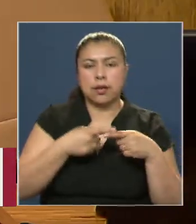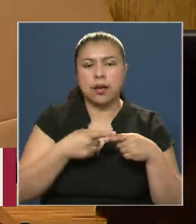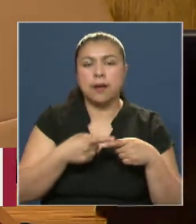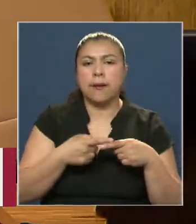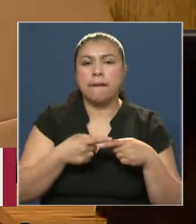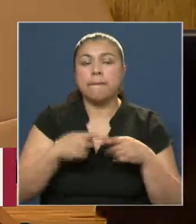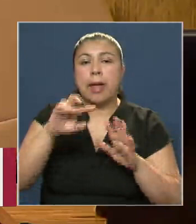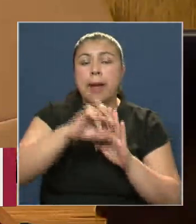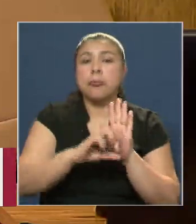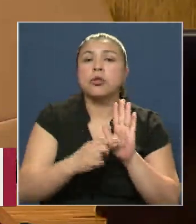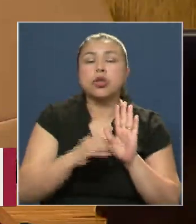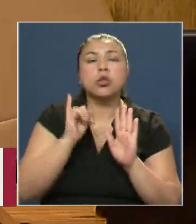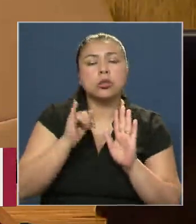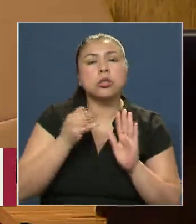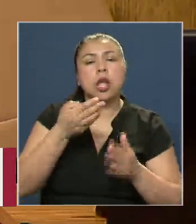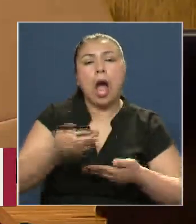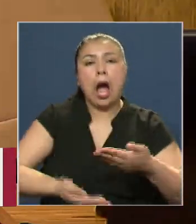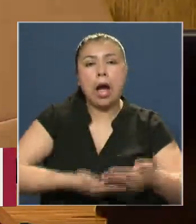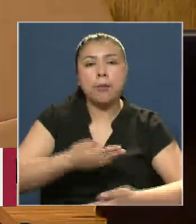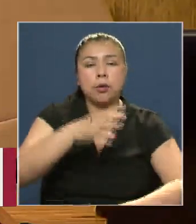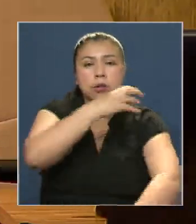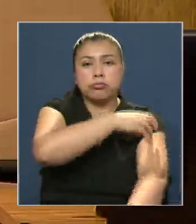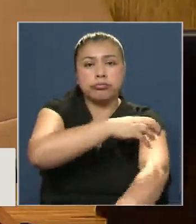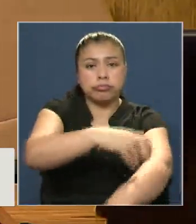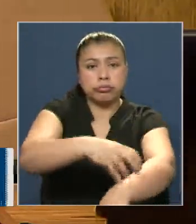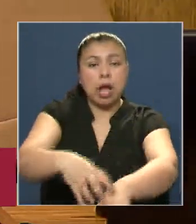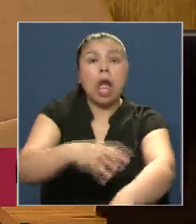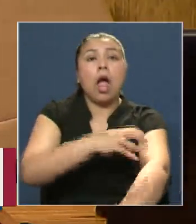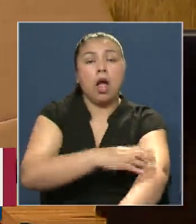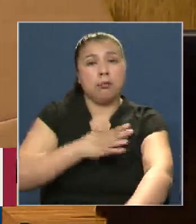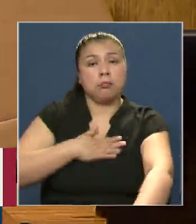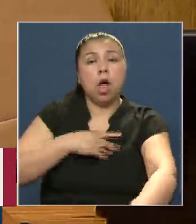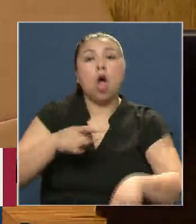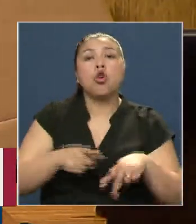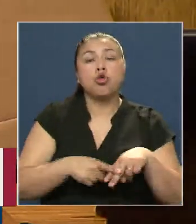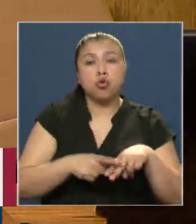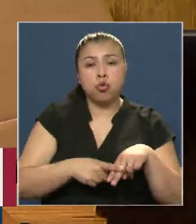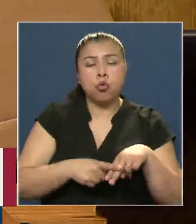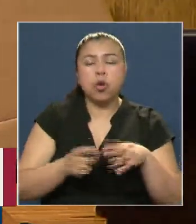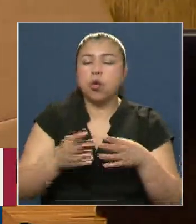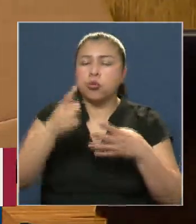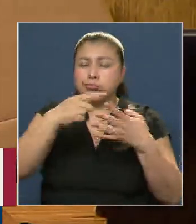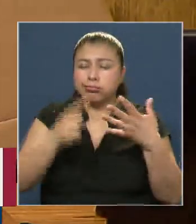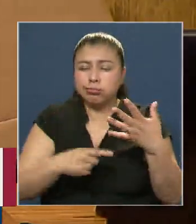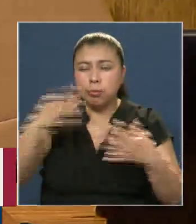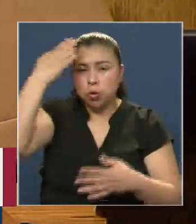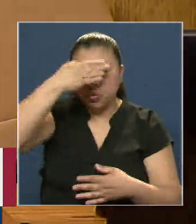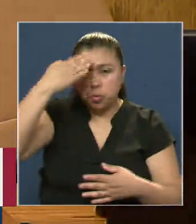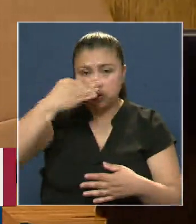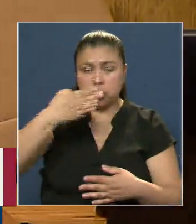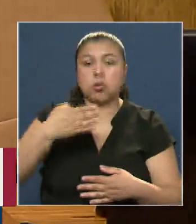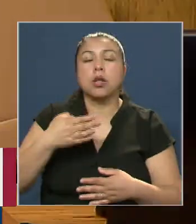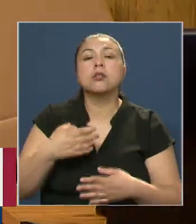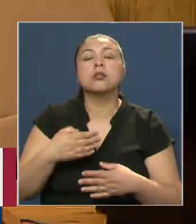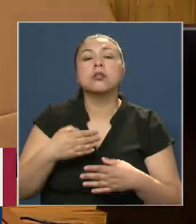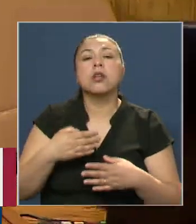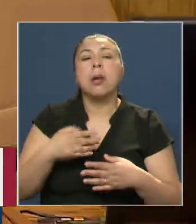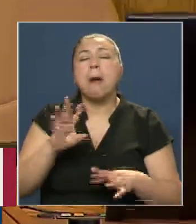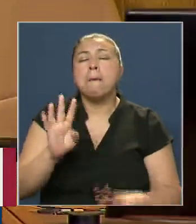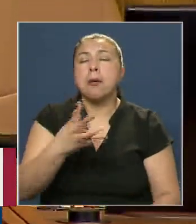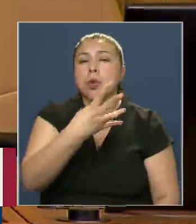proyecto será un gran aporte en nuestras regiones, como la que yo represento en Ñuble, con múltiples desafíos y preocupaciones por delante. Sus más